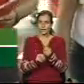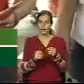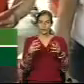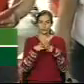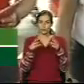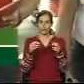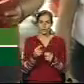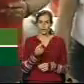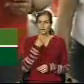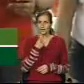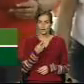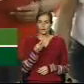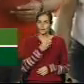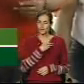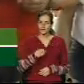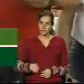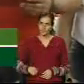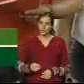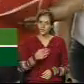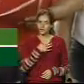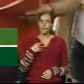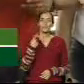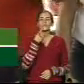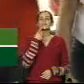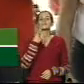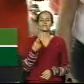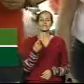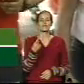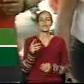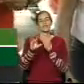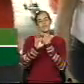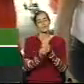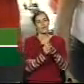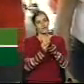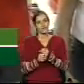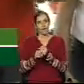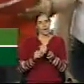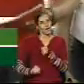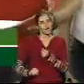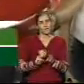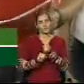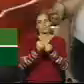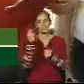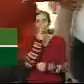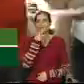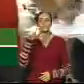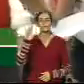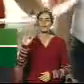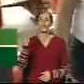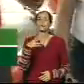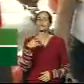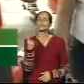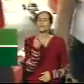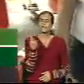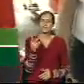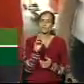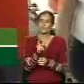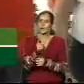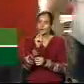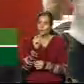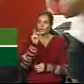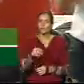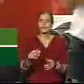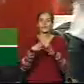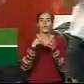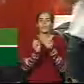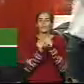compañero comandante, queremos decirle que el Delta está comprometido, no solamente los pescadores. ¿Dónde están